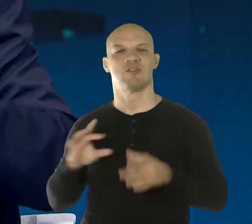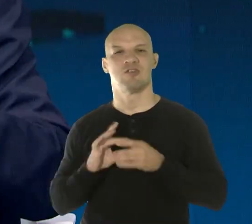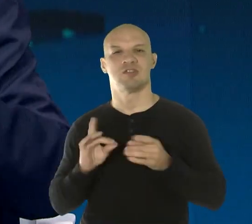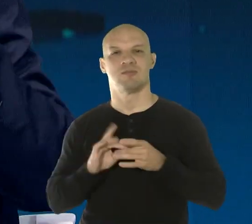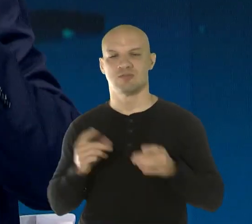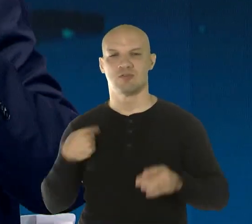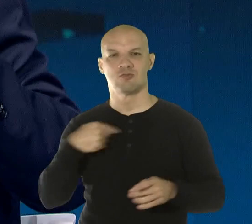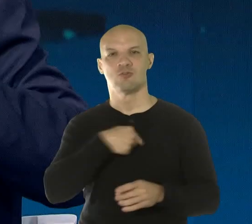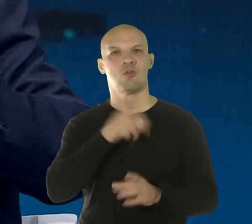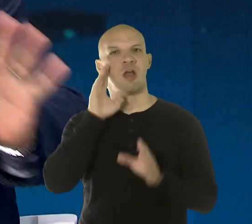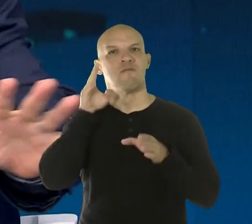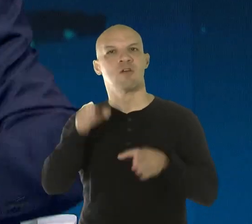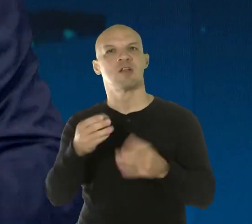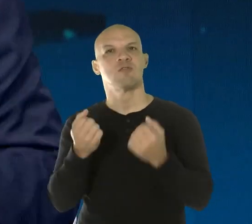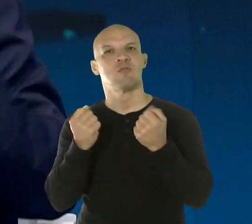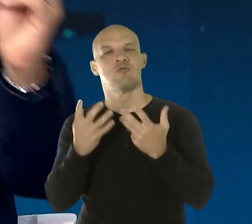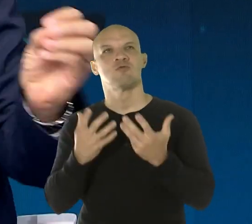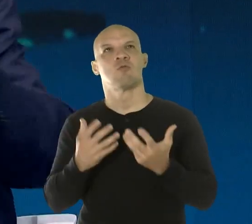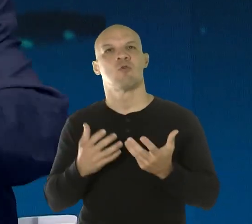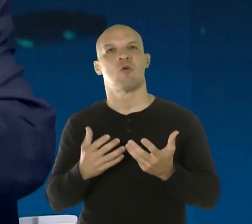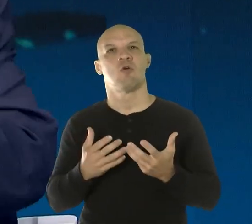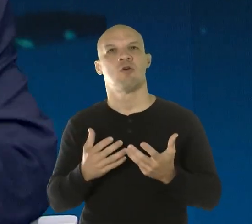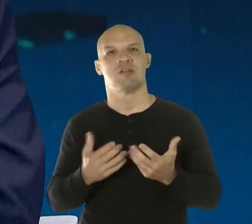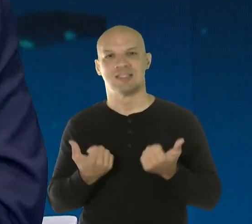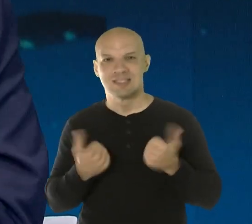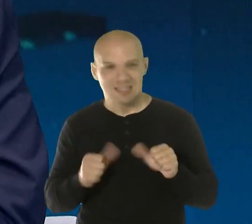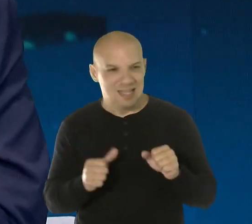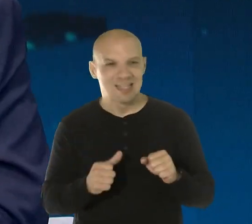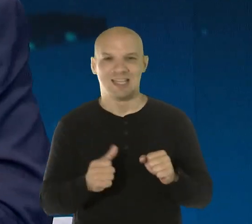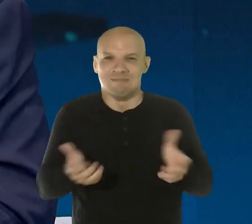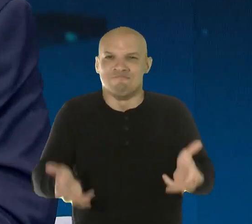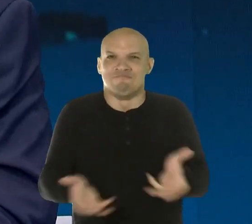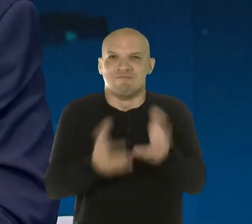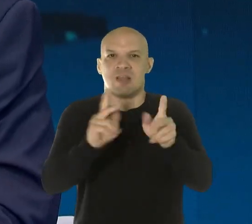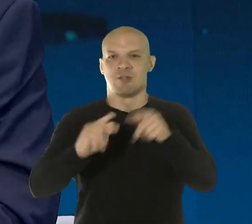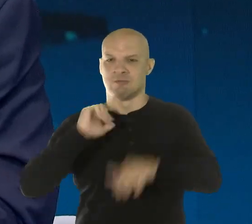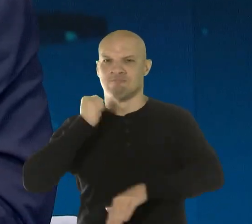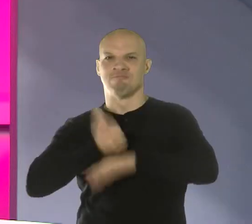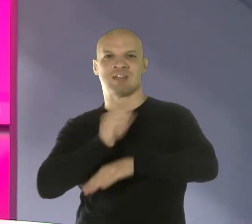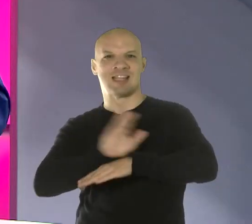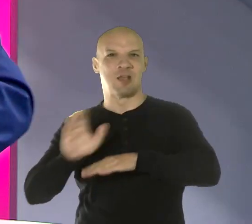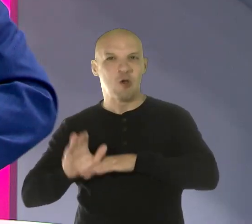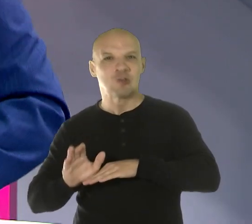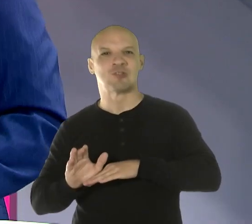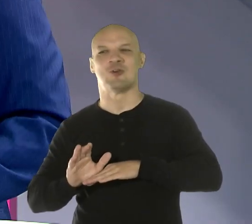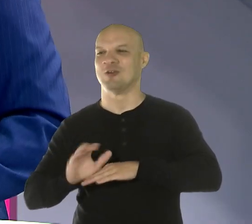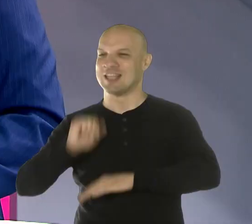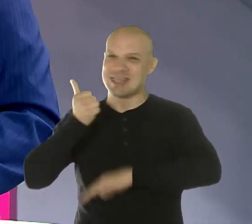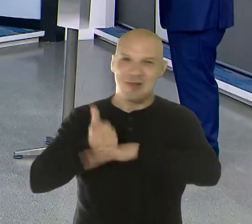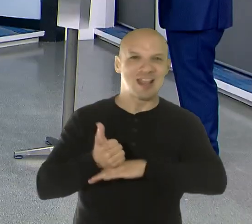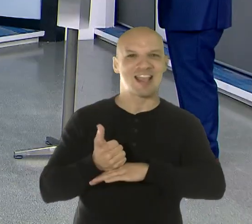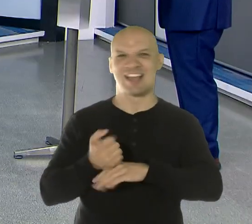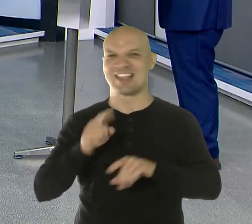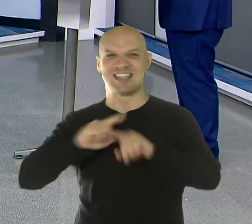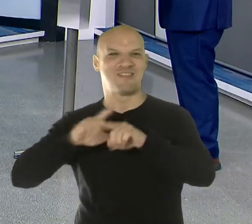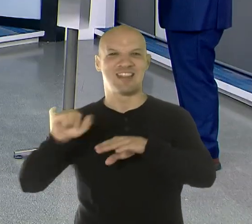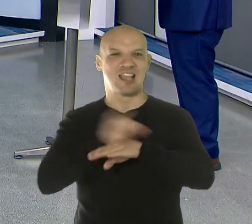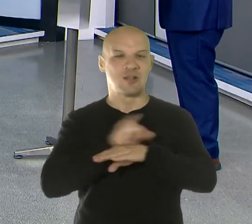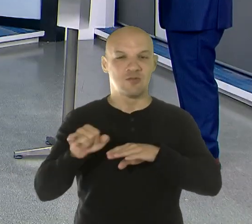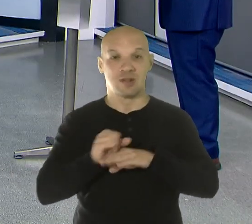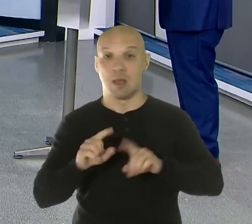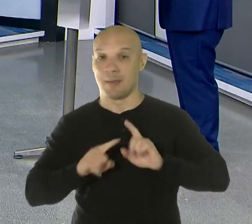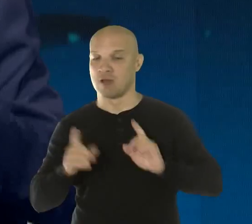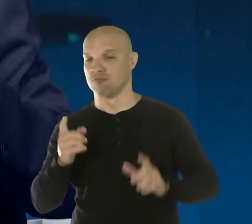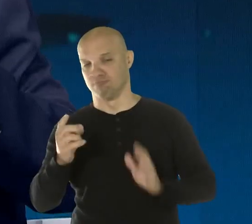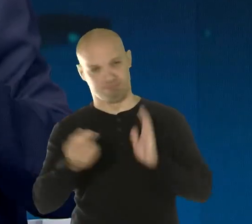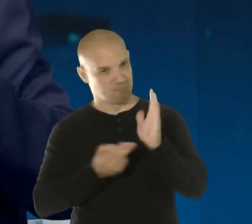de enfocar mucho o impulsar mucho el emprendimiento y el empresarismo, especialmente aquí en Puerto Rico. Por eso que hago la pregunta. Y hay que ser franco, cuando